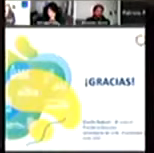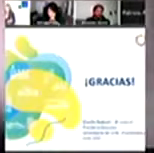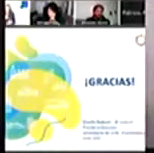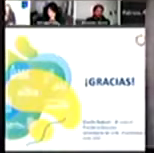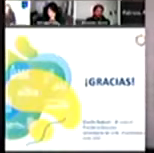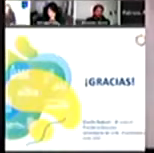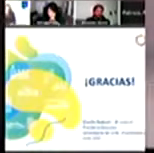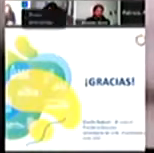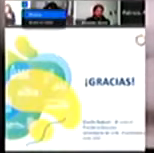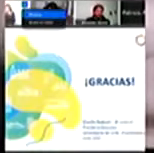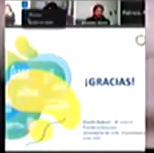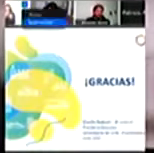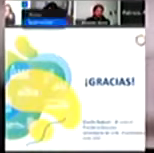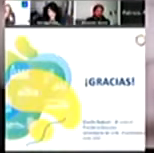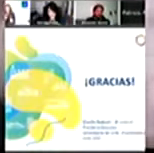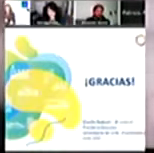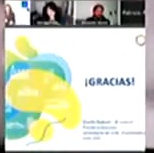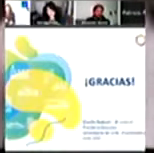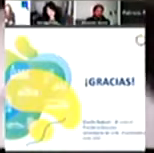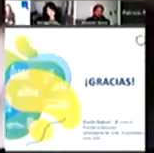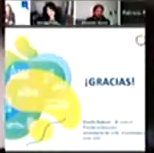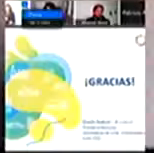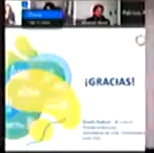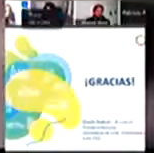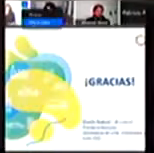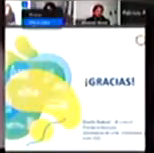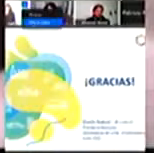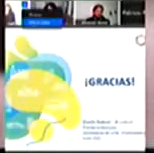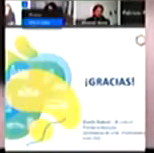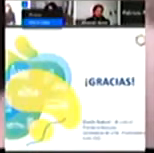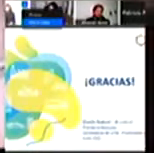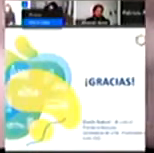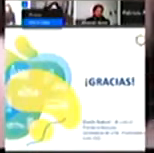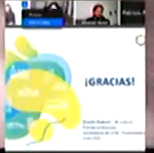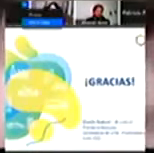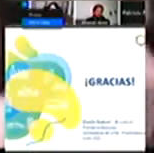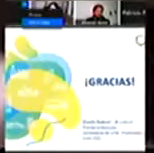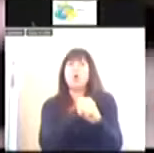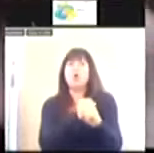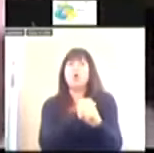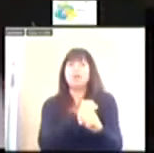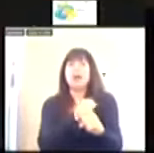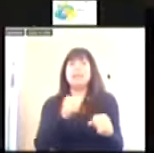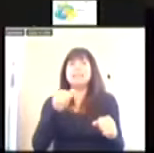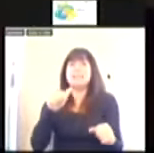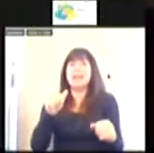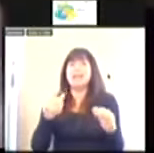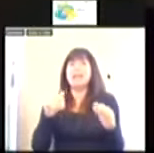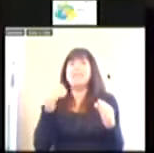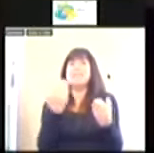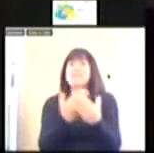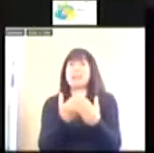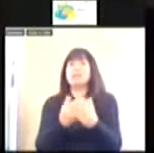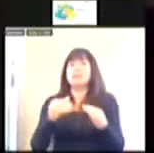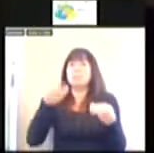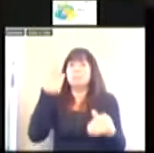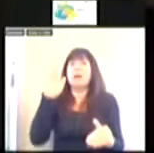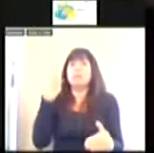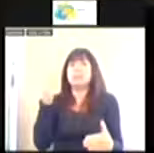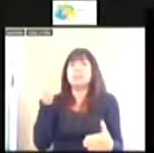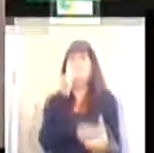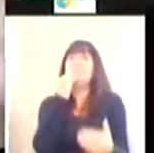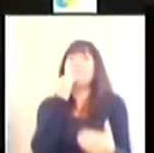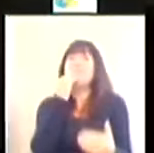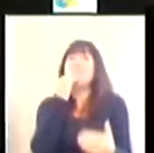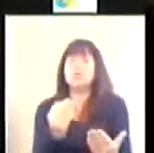que la política de descontaminación tenía 6 veces más beneficios que costo, la integración de ambas podría ser mucho más eficiente.